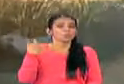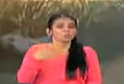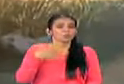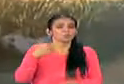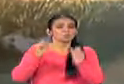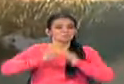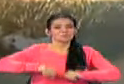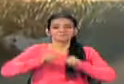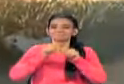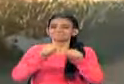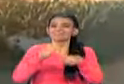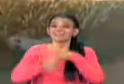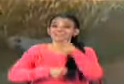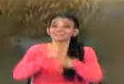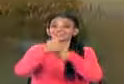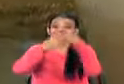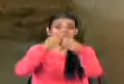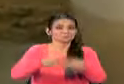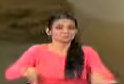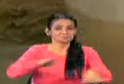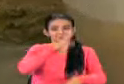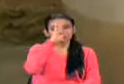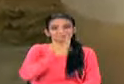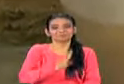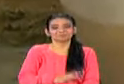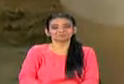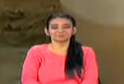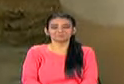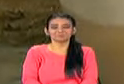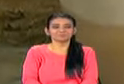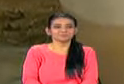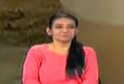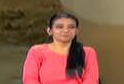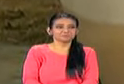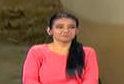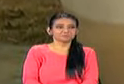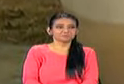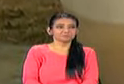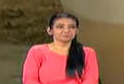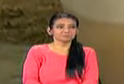los años con imágenes de omar flores informó andrew avalar hizo